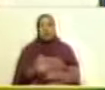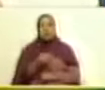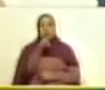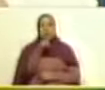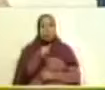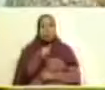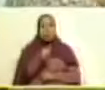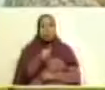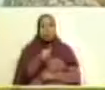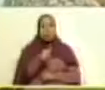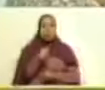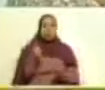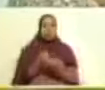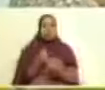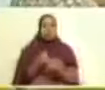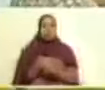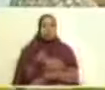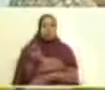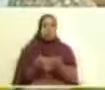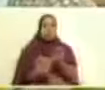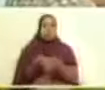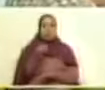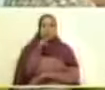de las,